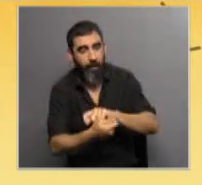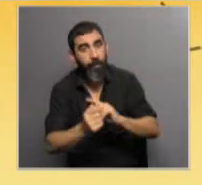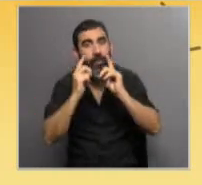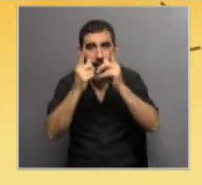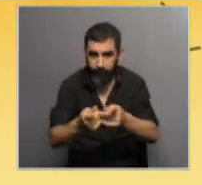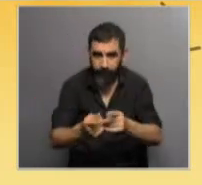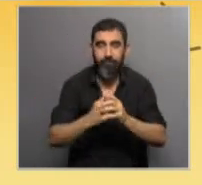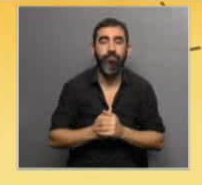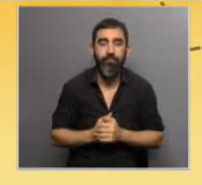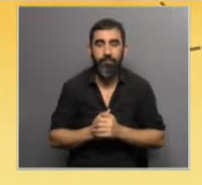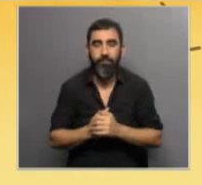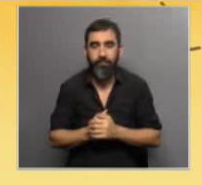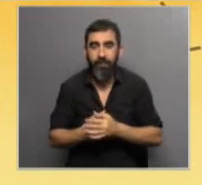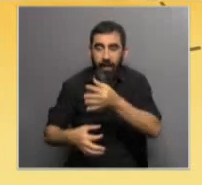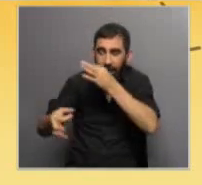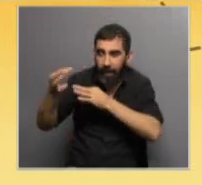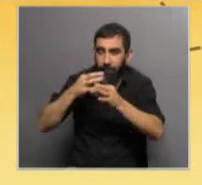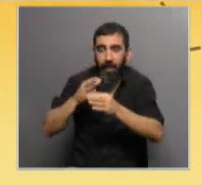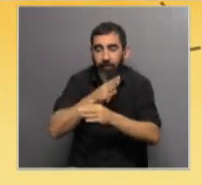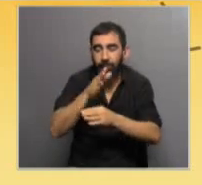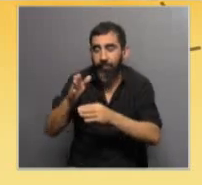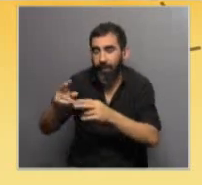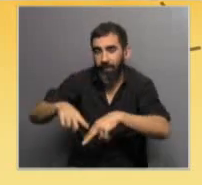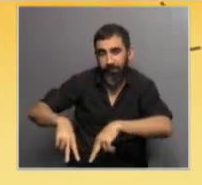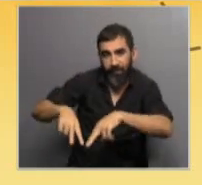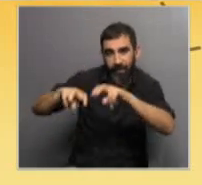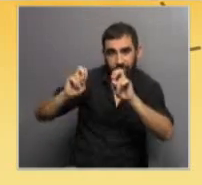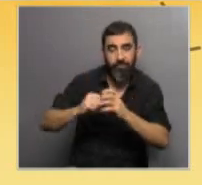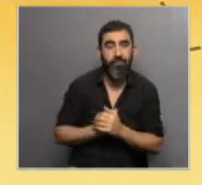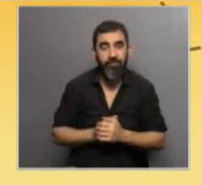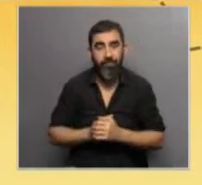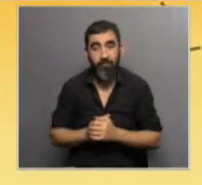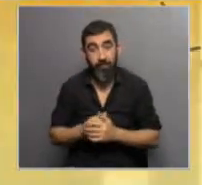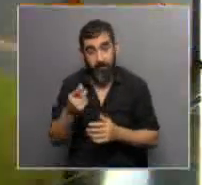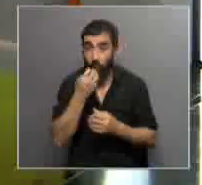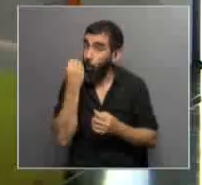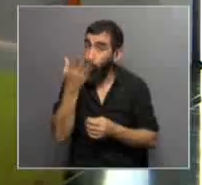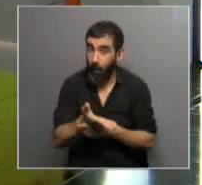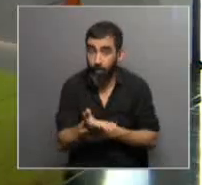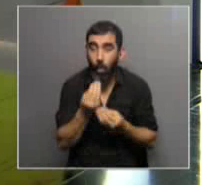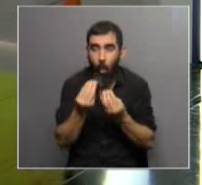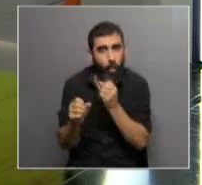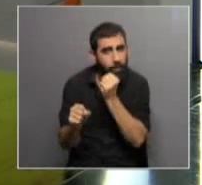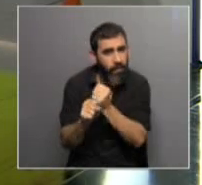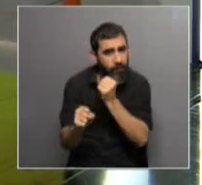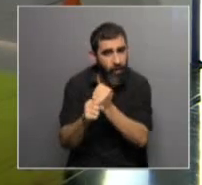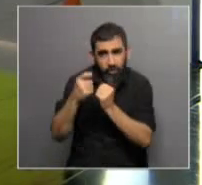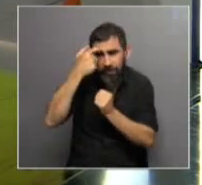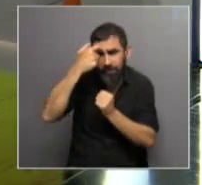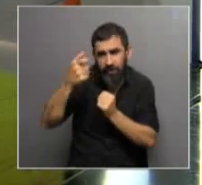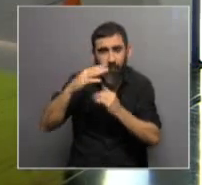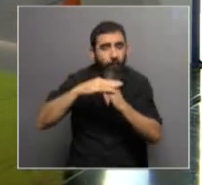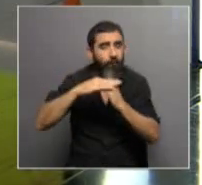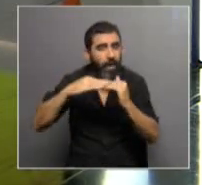nos explican las ligas en la investigación en estas enfermedades porque eso es lo que tiene bueno esta parte como este trabajo bien científico bien